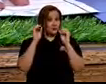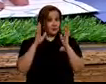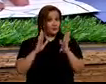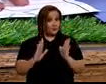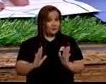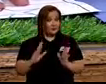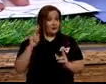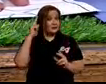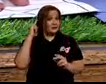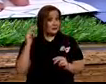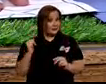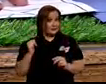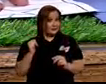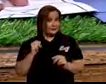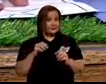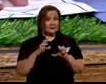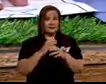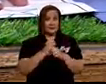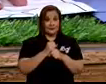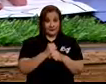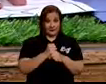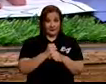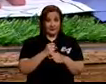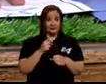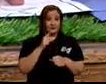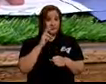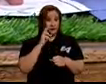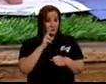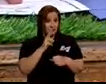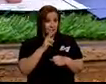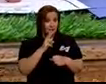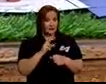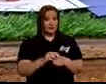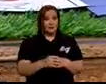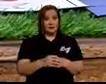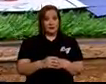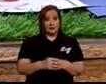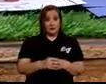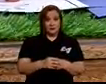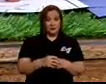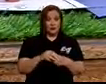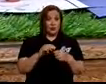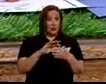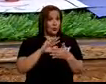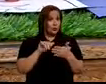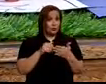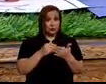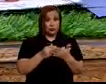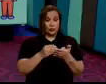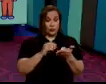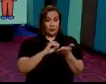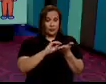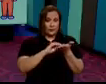Muy bien. Cuando ya la hayas pintado por completo,